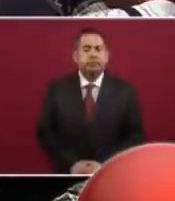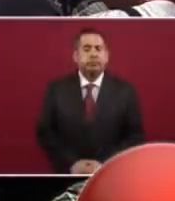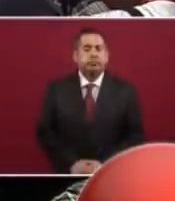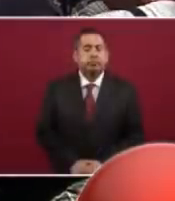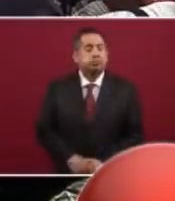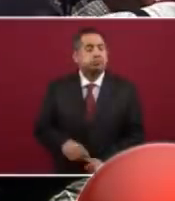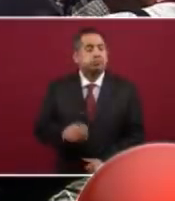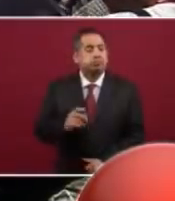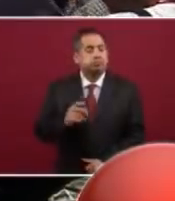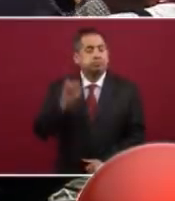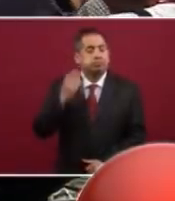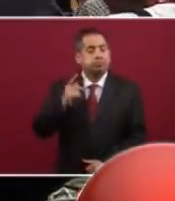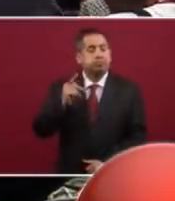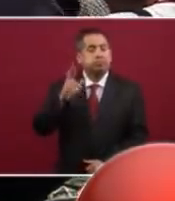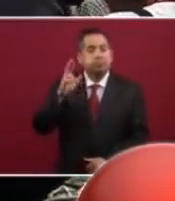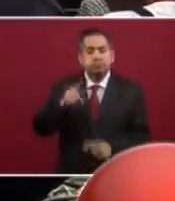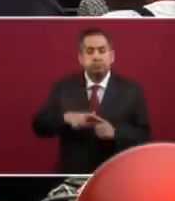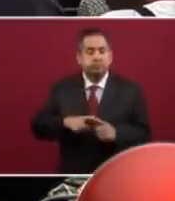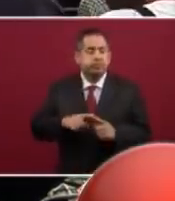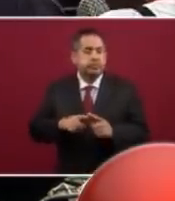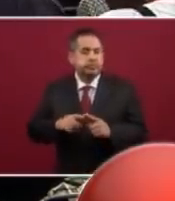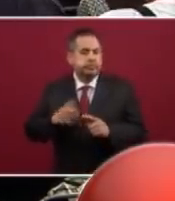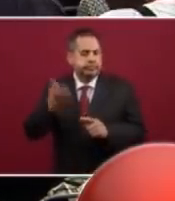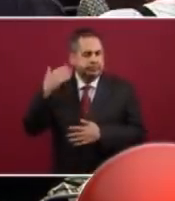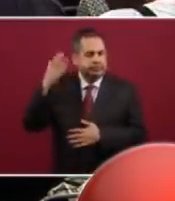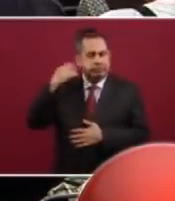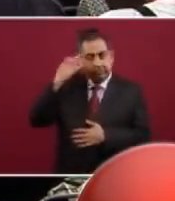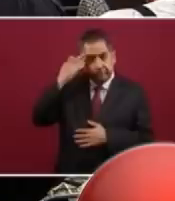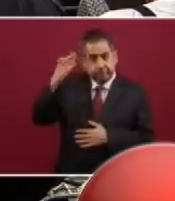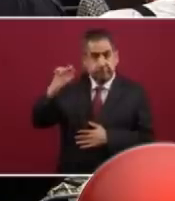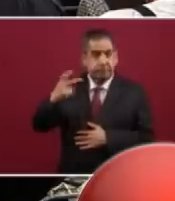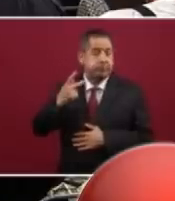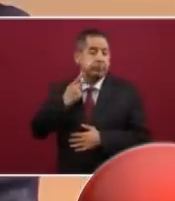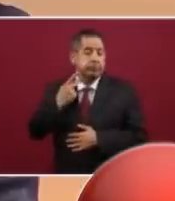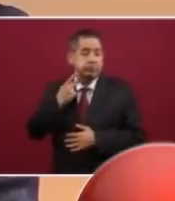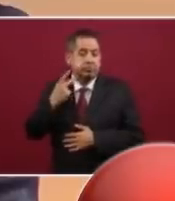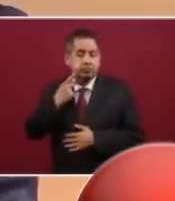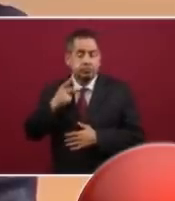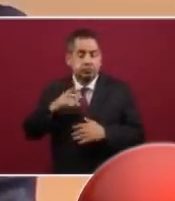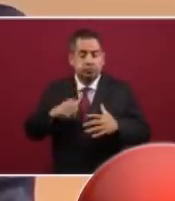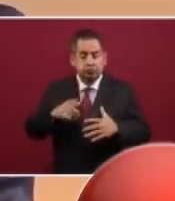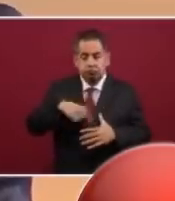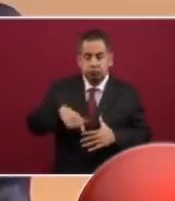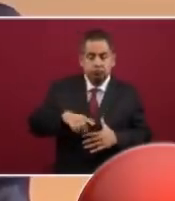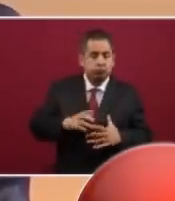por la política de ese entonces